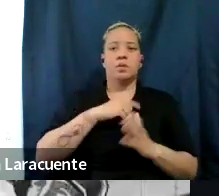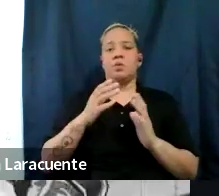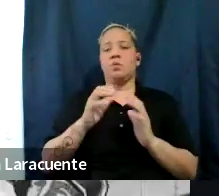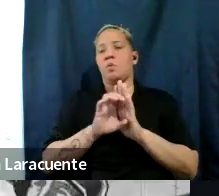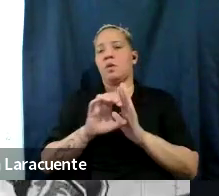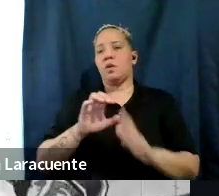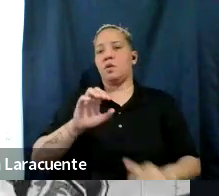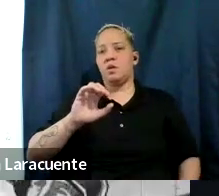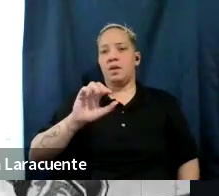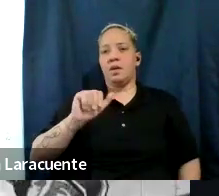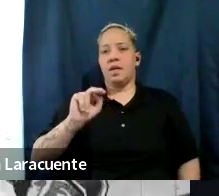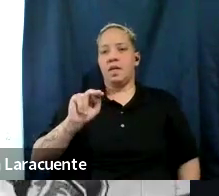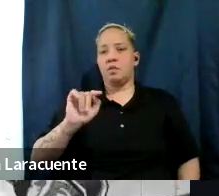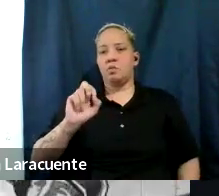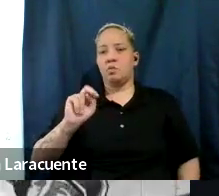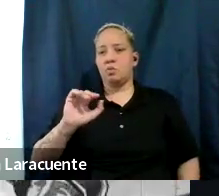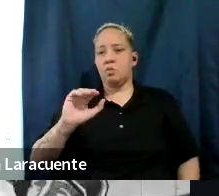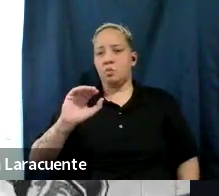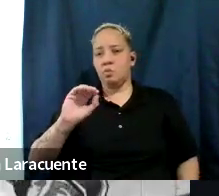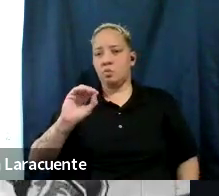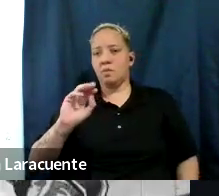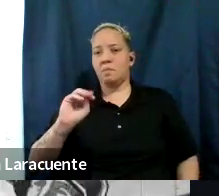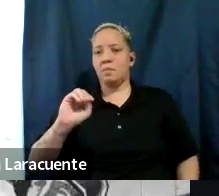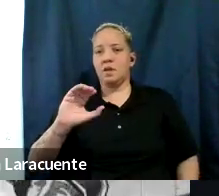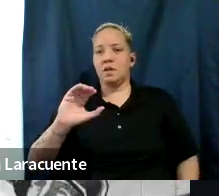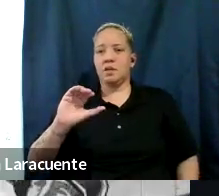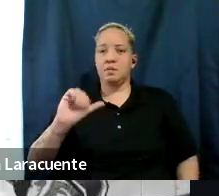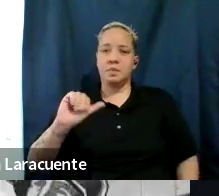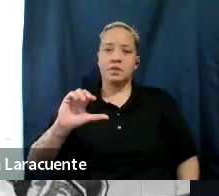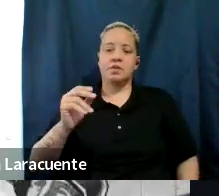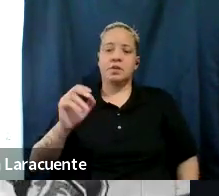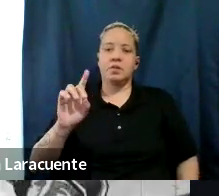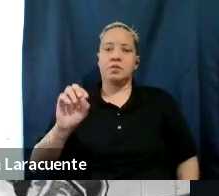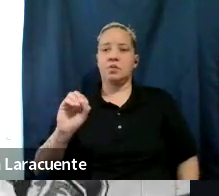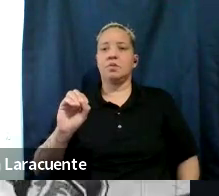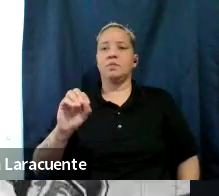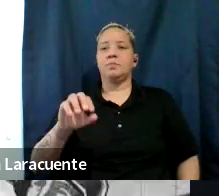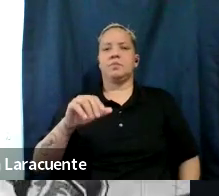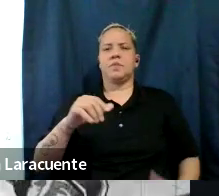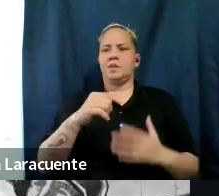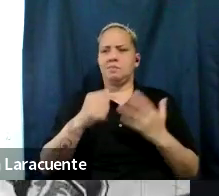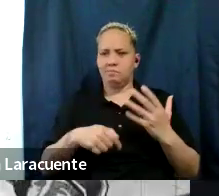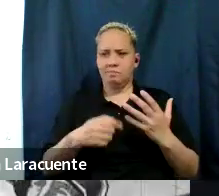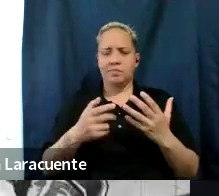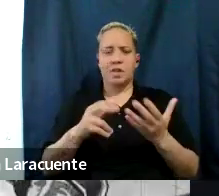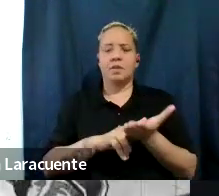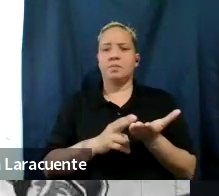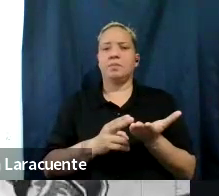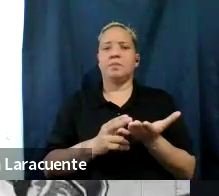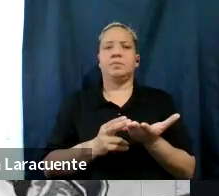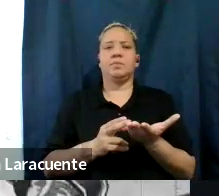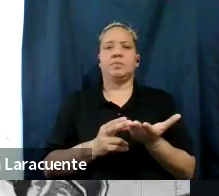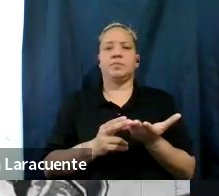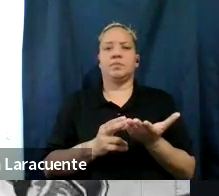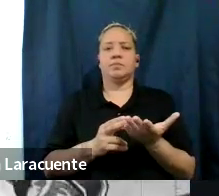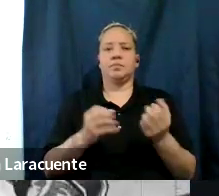Machado, Ortega y Gasset, Menéndez Pidal, Gregorio Marañón o Ramón Pérez de Ayala, había firmado un